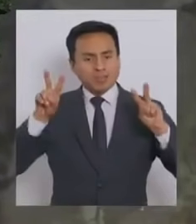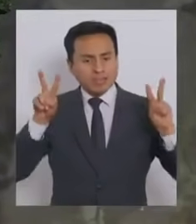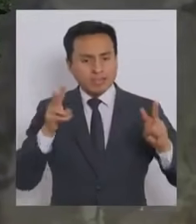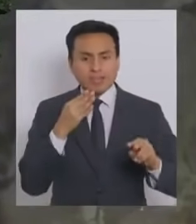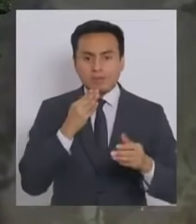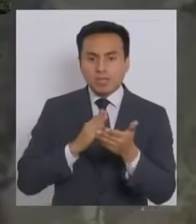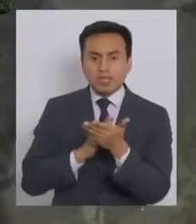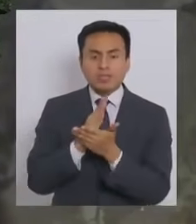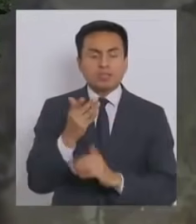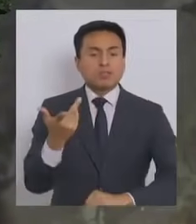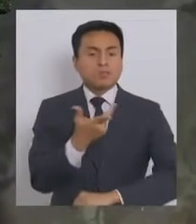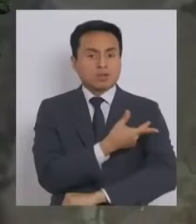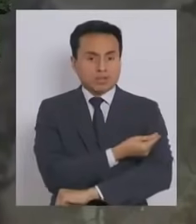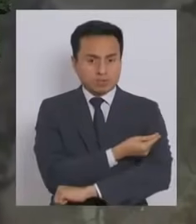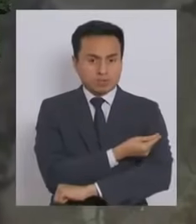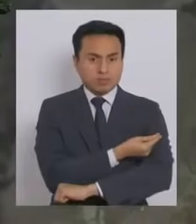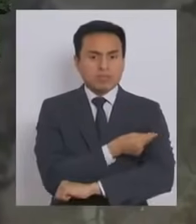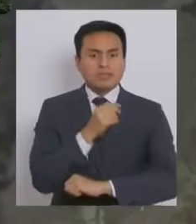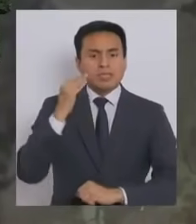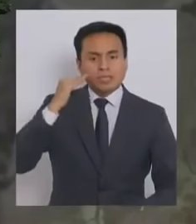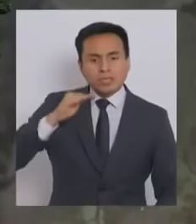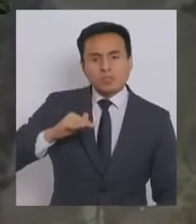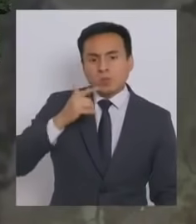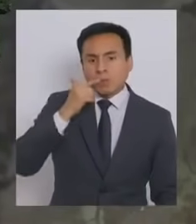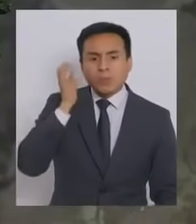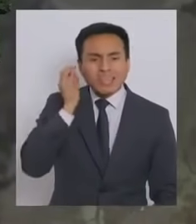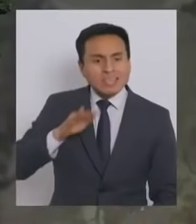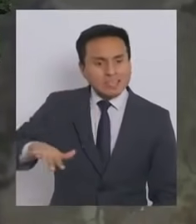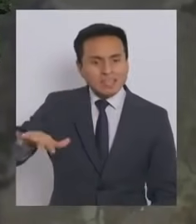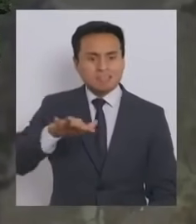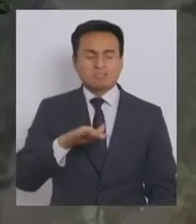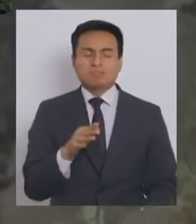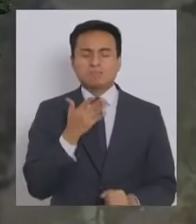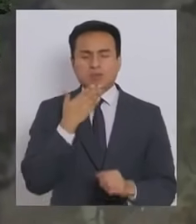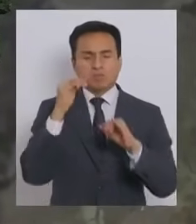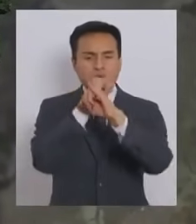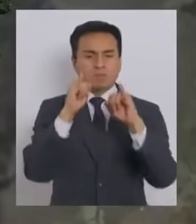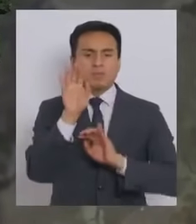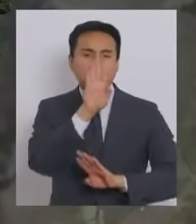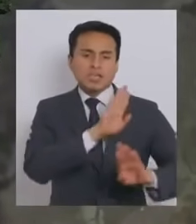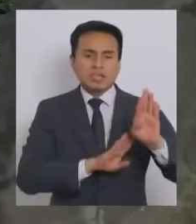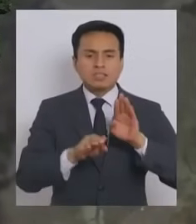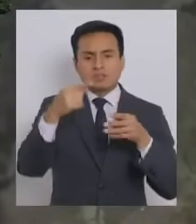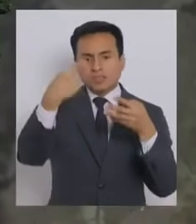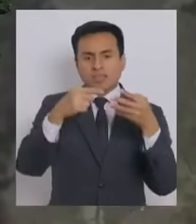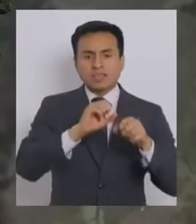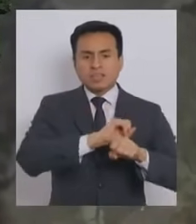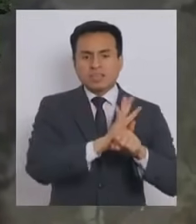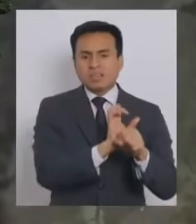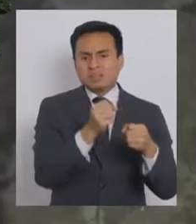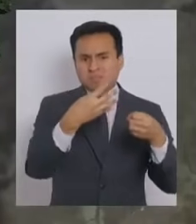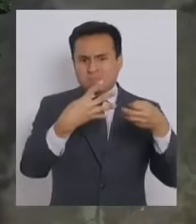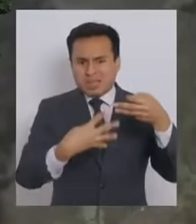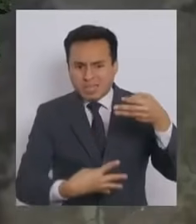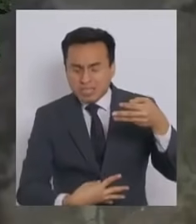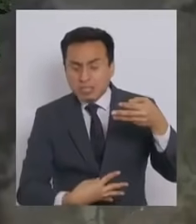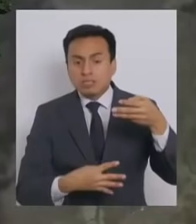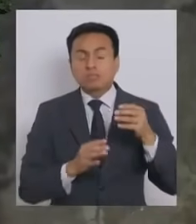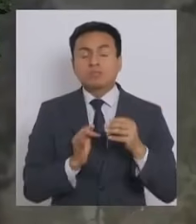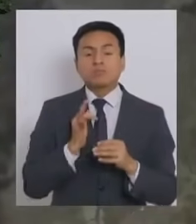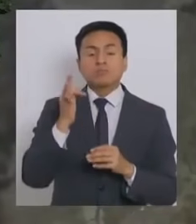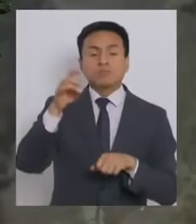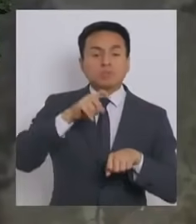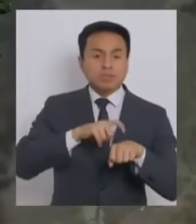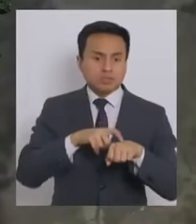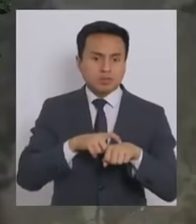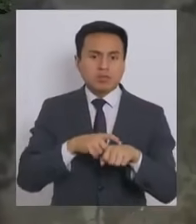hemos comenzado con la vacunación de niños y niñas. Esa es la mejor manera de poder protegernos frente a las distintas variantes y cuando sea el momento, por